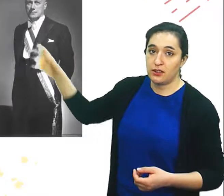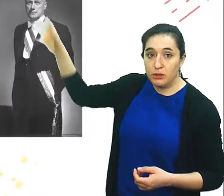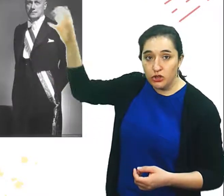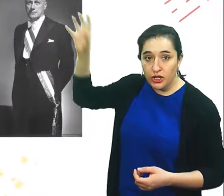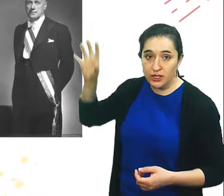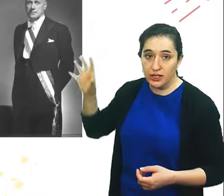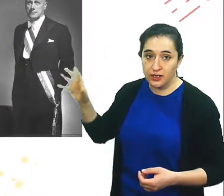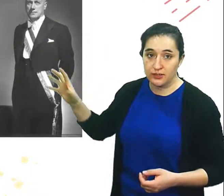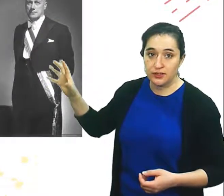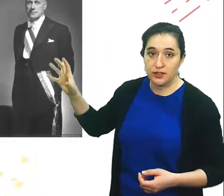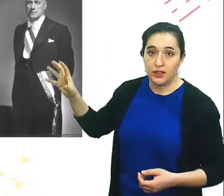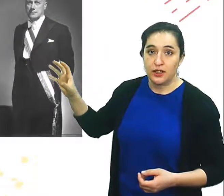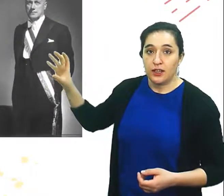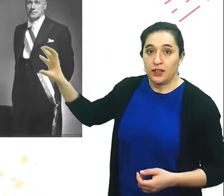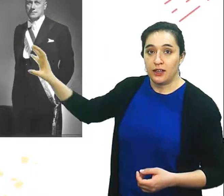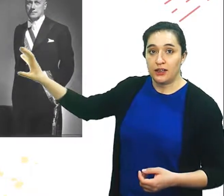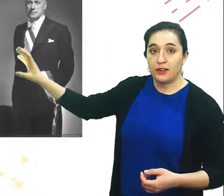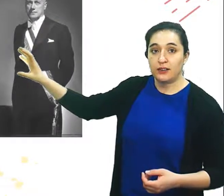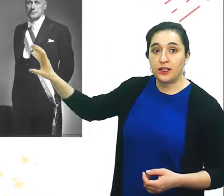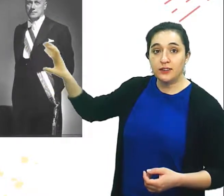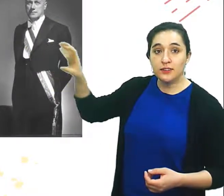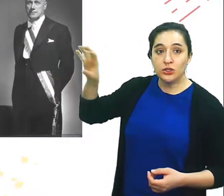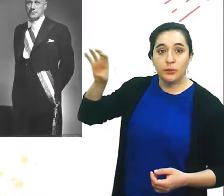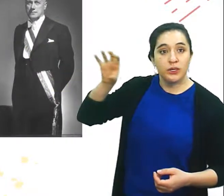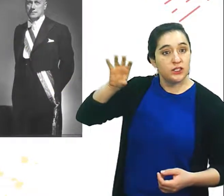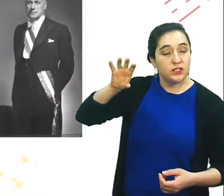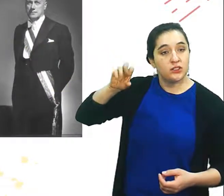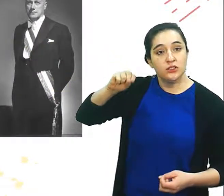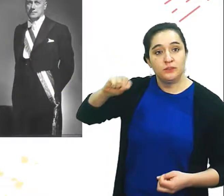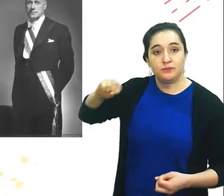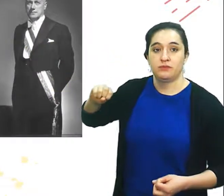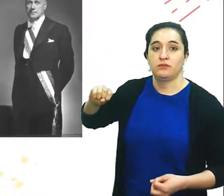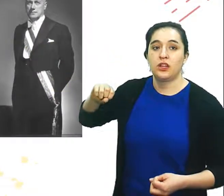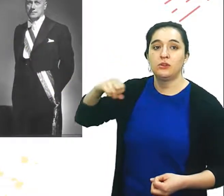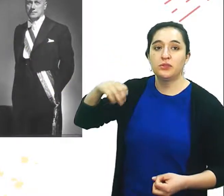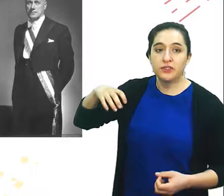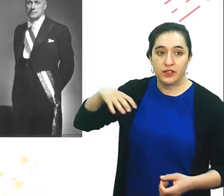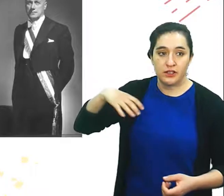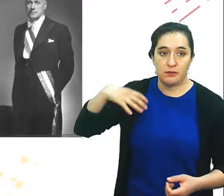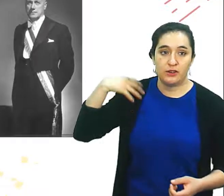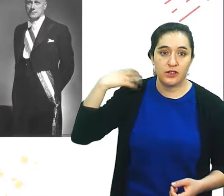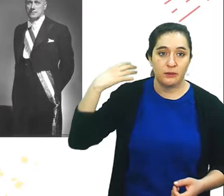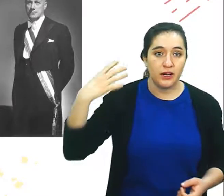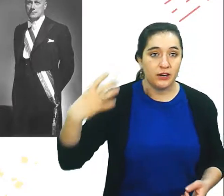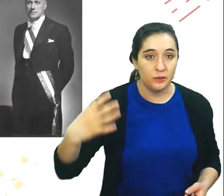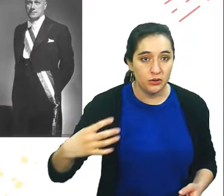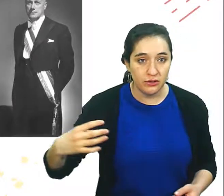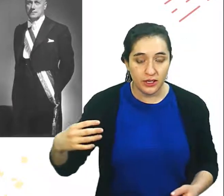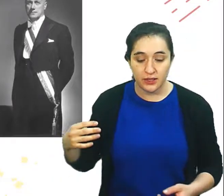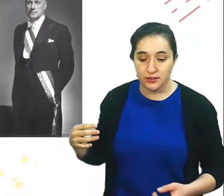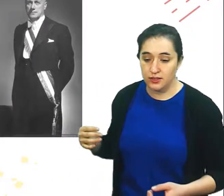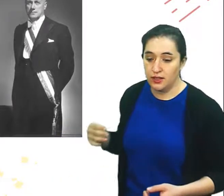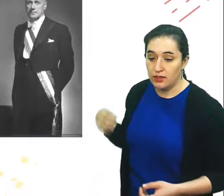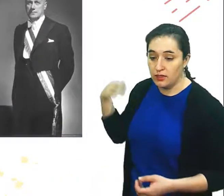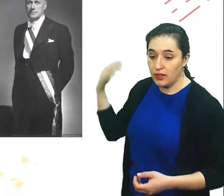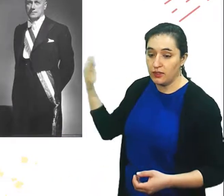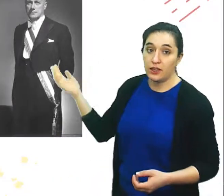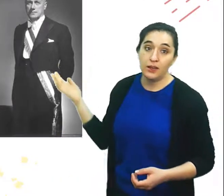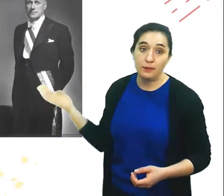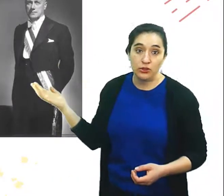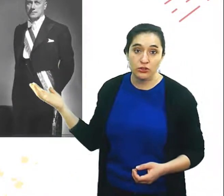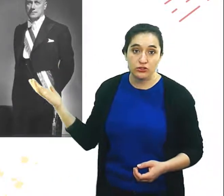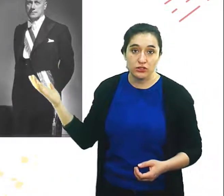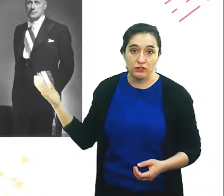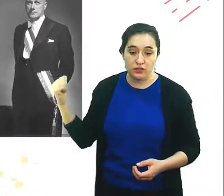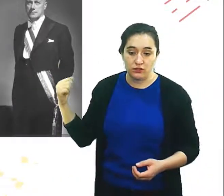en términos generales, el tránsito político de cómo se van a llamar las repúblicas desde